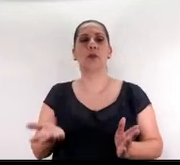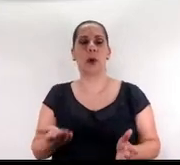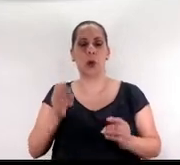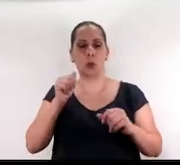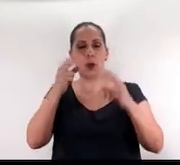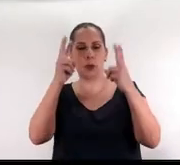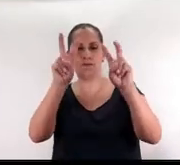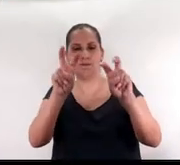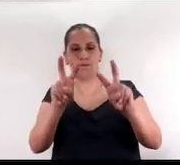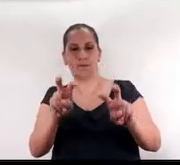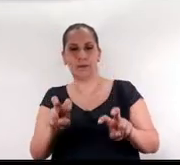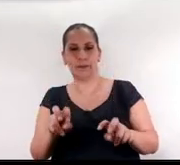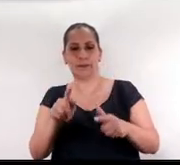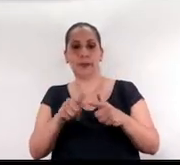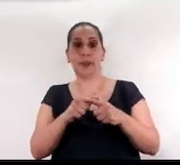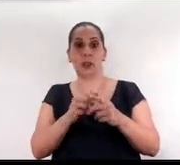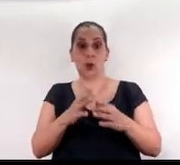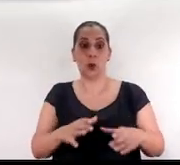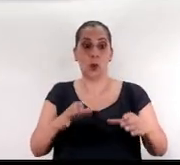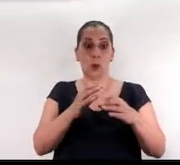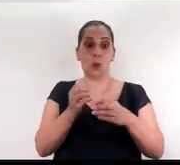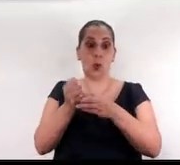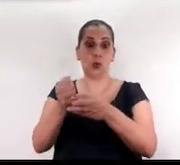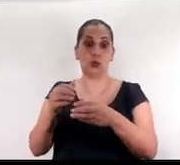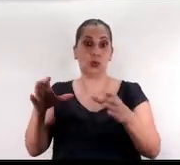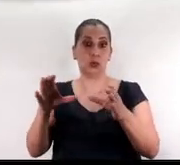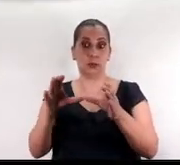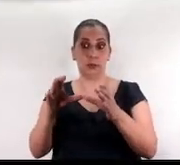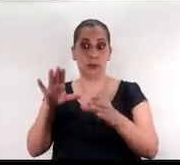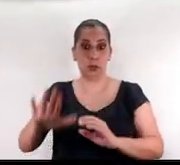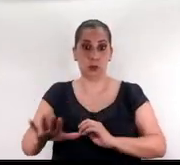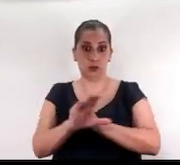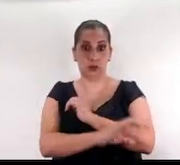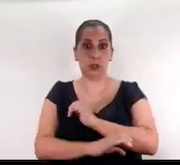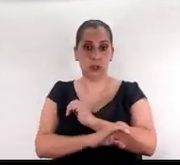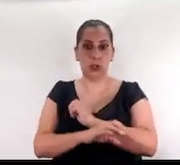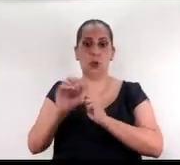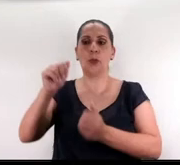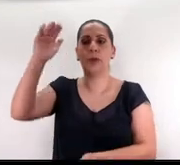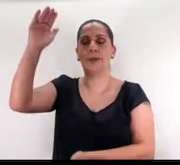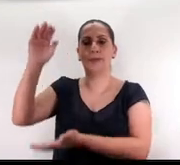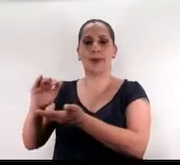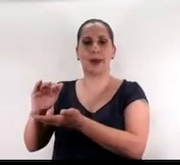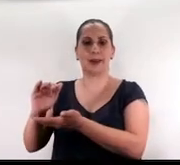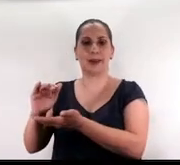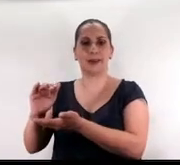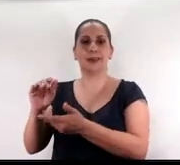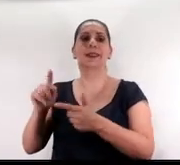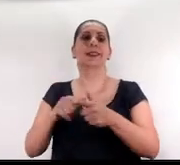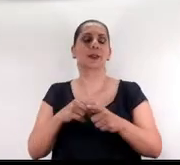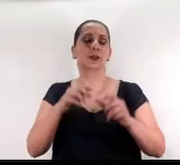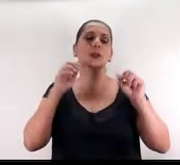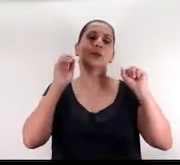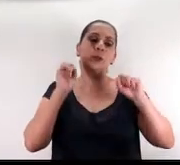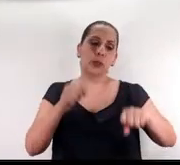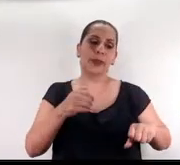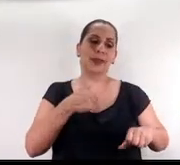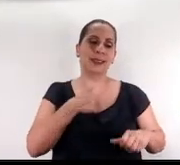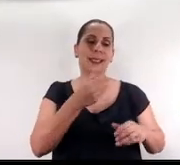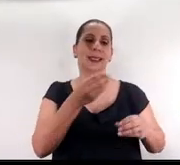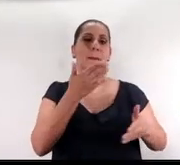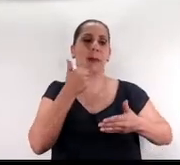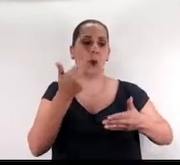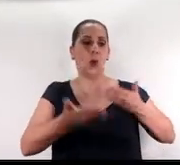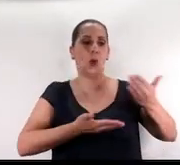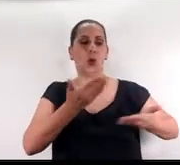entonces los bonos y certificados del Estado podrían bajar y entonces podríamos tener mucho